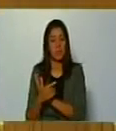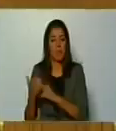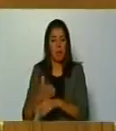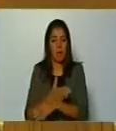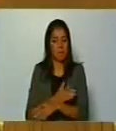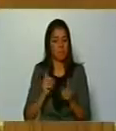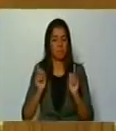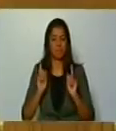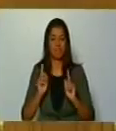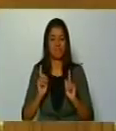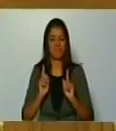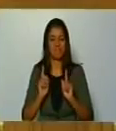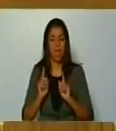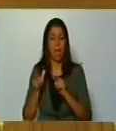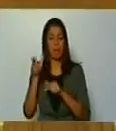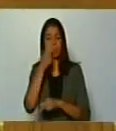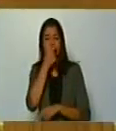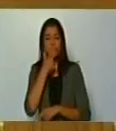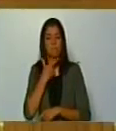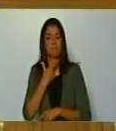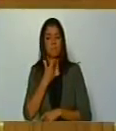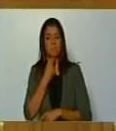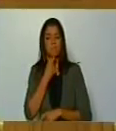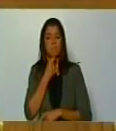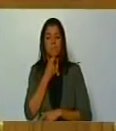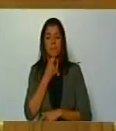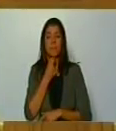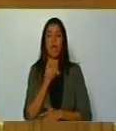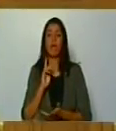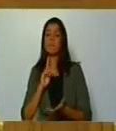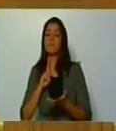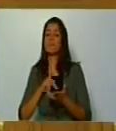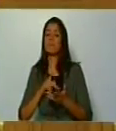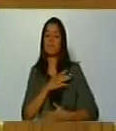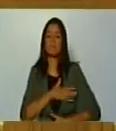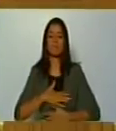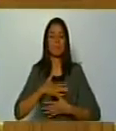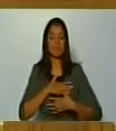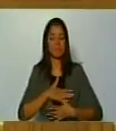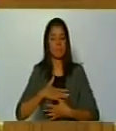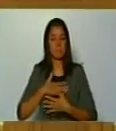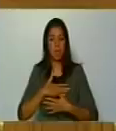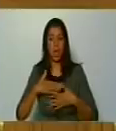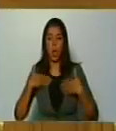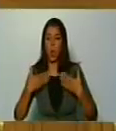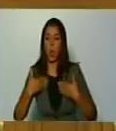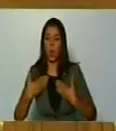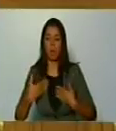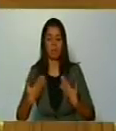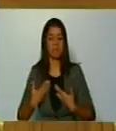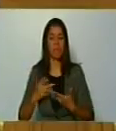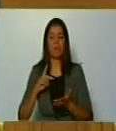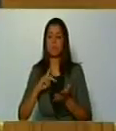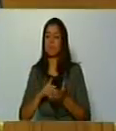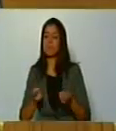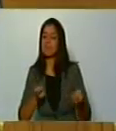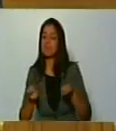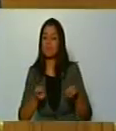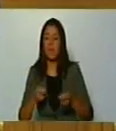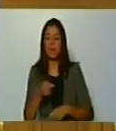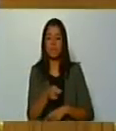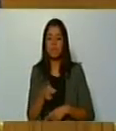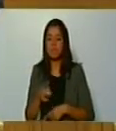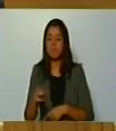prefabricada, no. Era como una especie de disfrute diario, diario que luego se